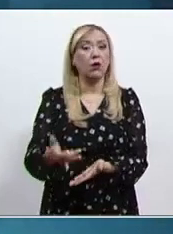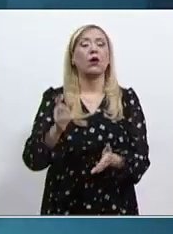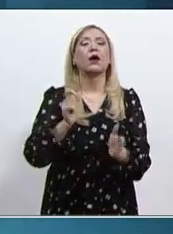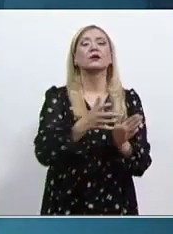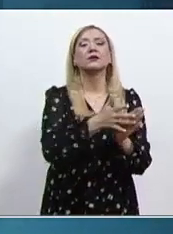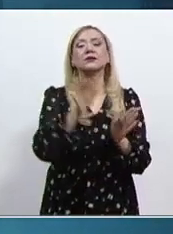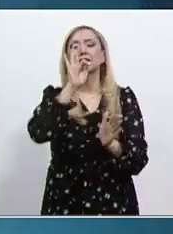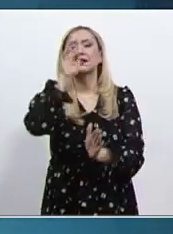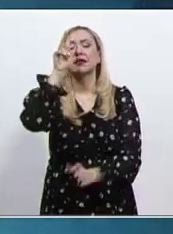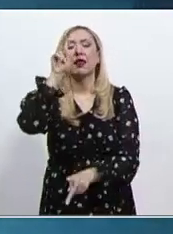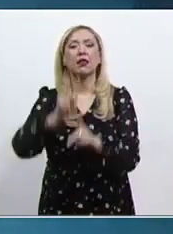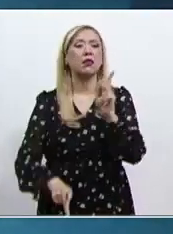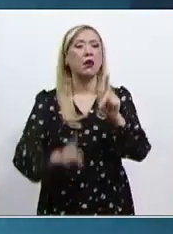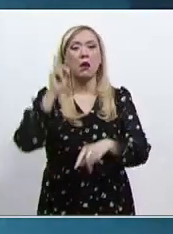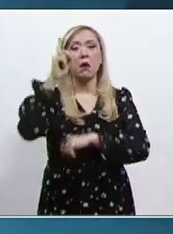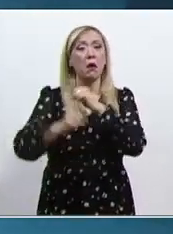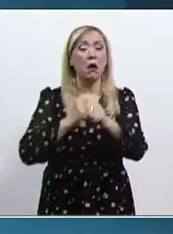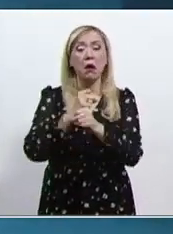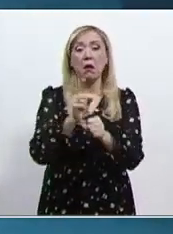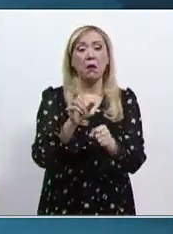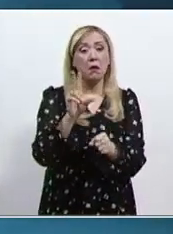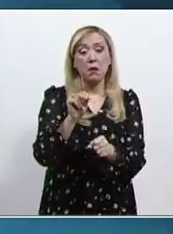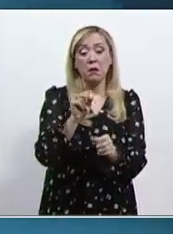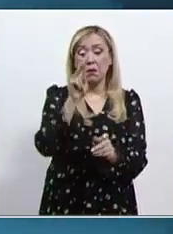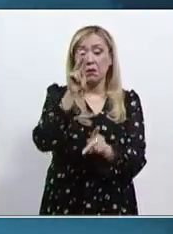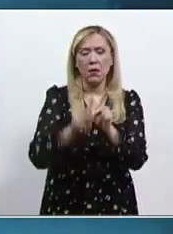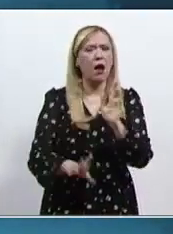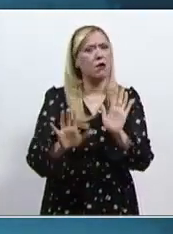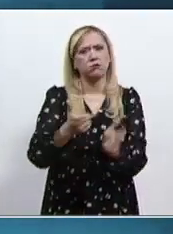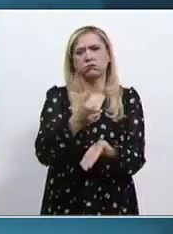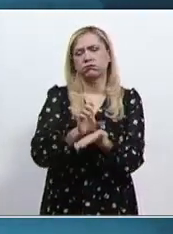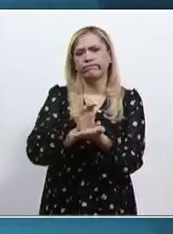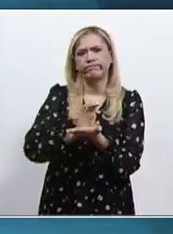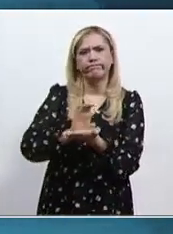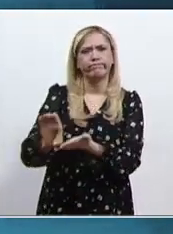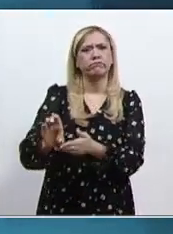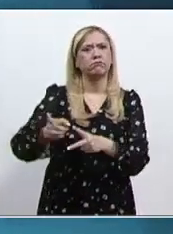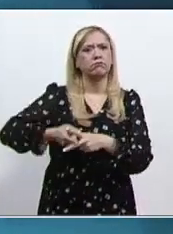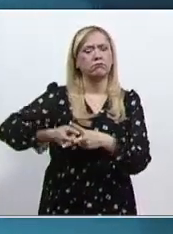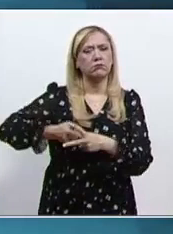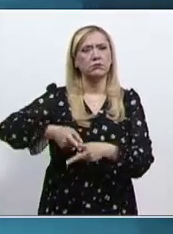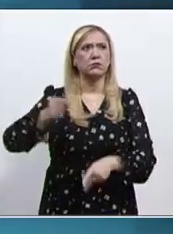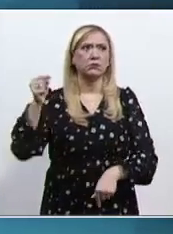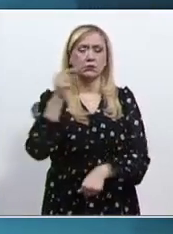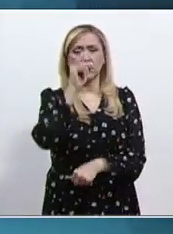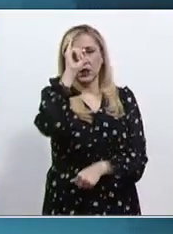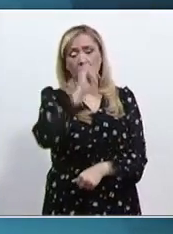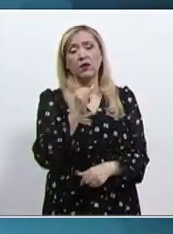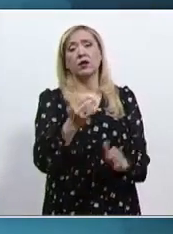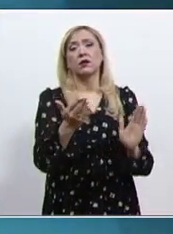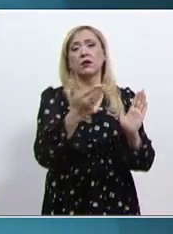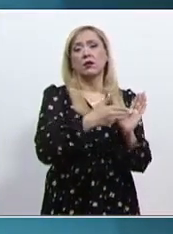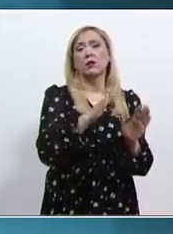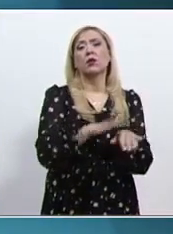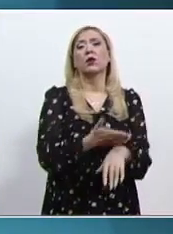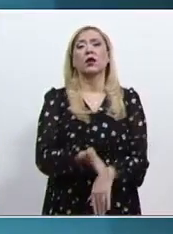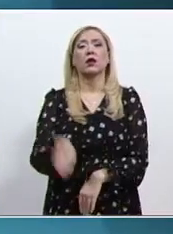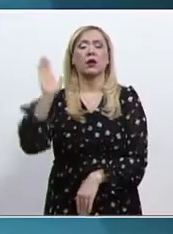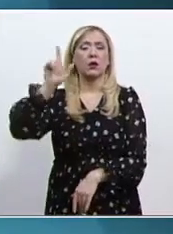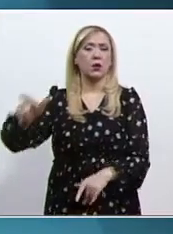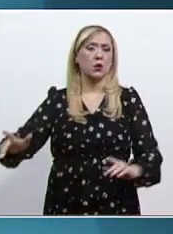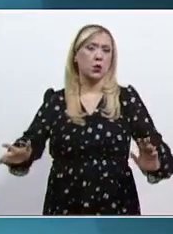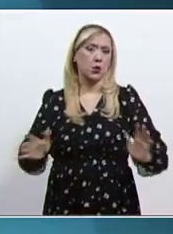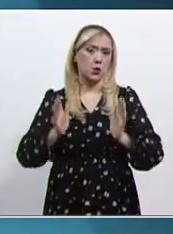constituye un derecho laboral y deriva de una consecuencia procesal impuesta a la parte patronal por haber despedido injustificadamente